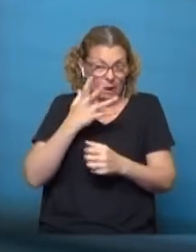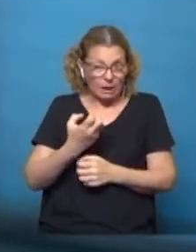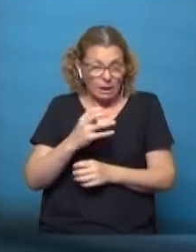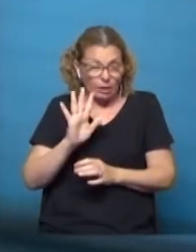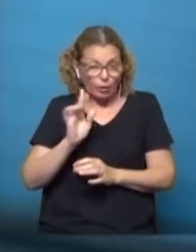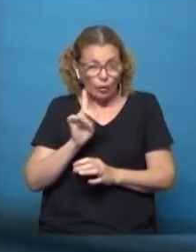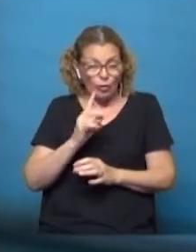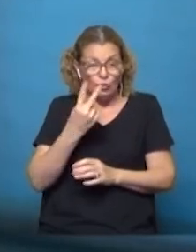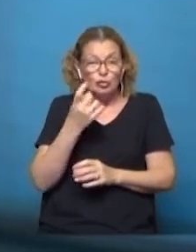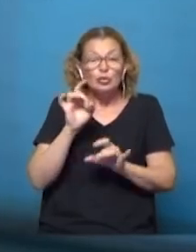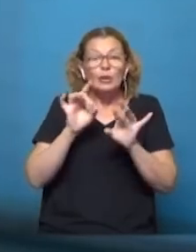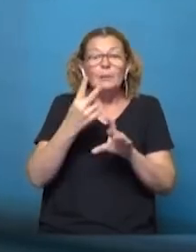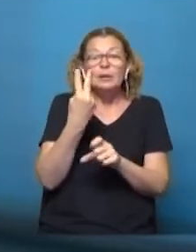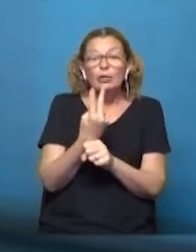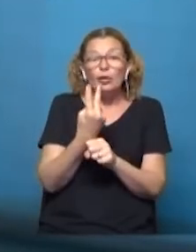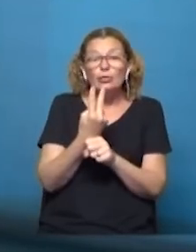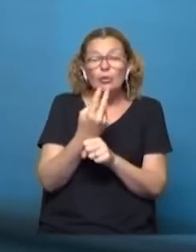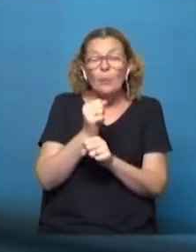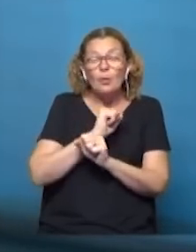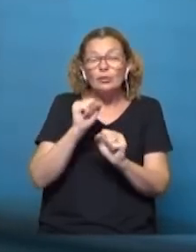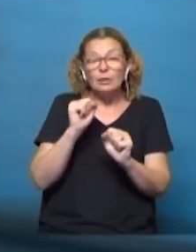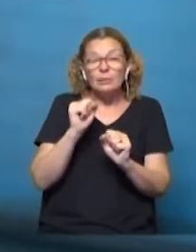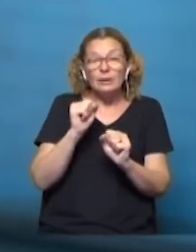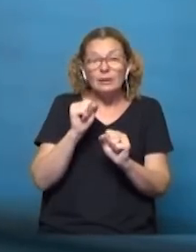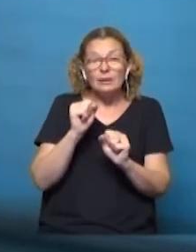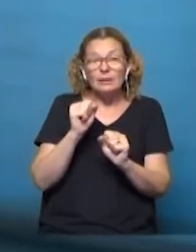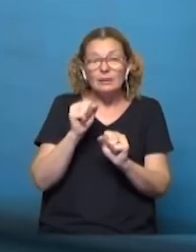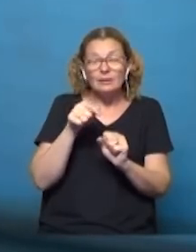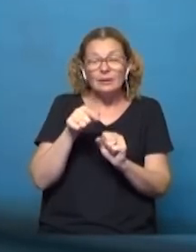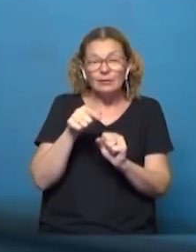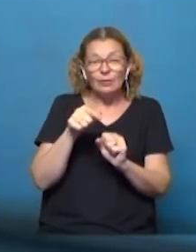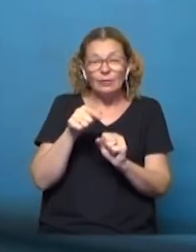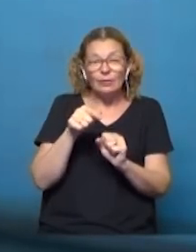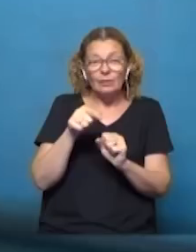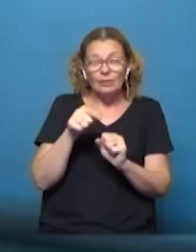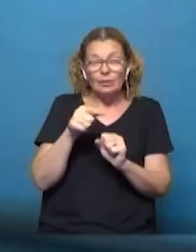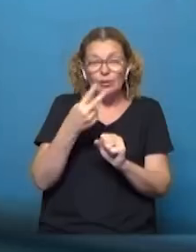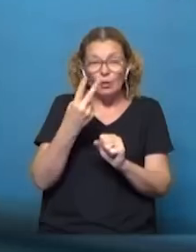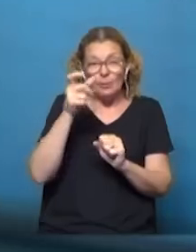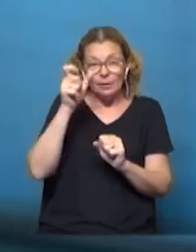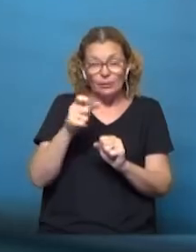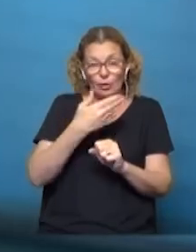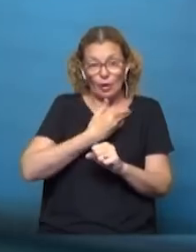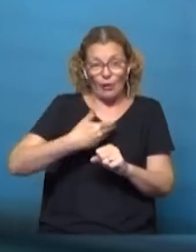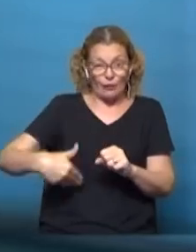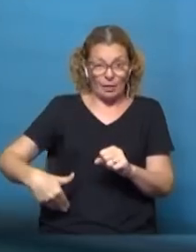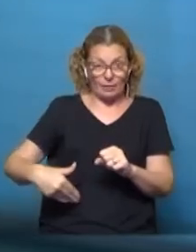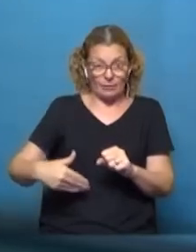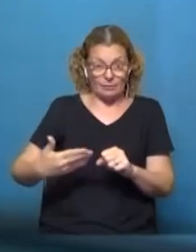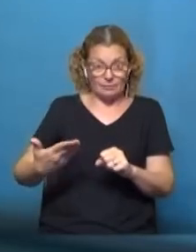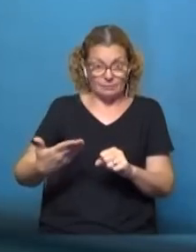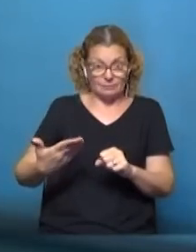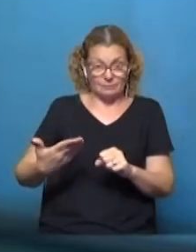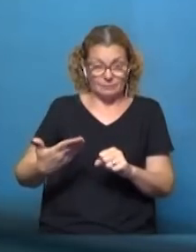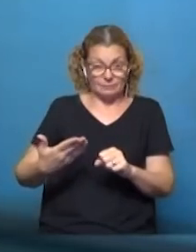solo vos posibles ordenadores de esa operación existen el gobierno porque era